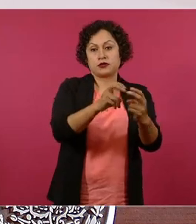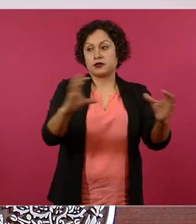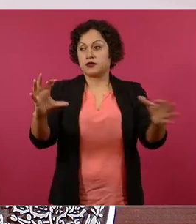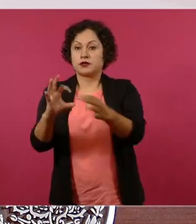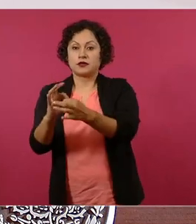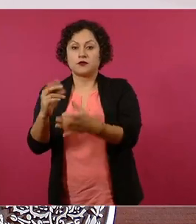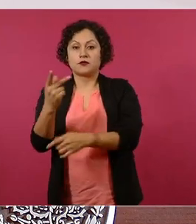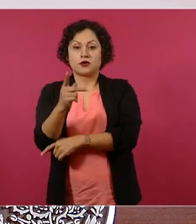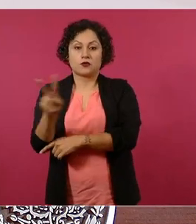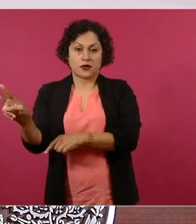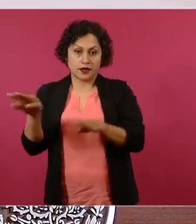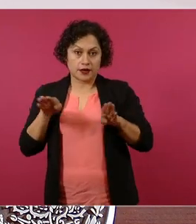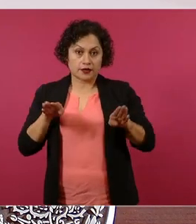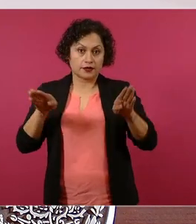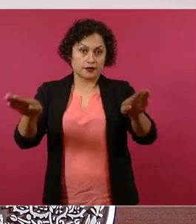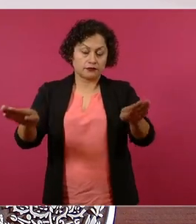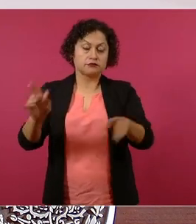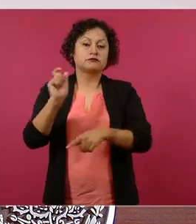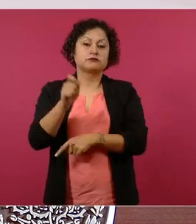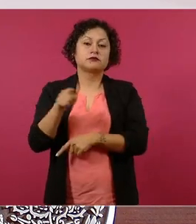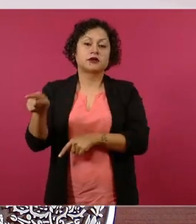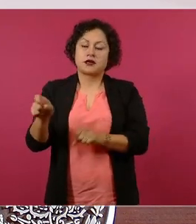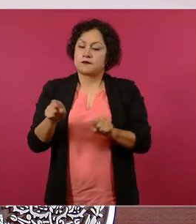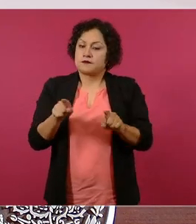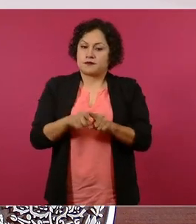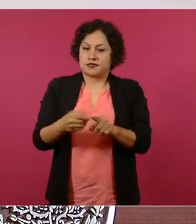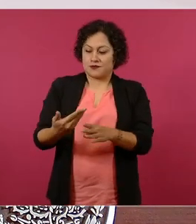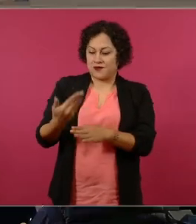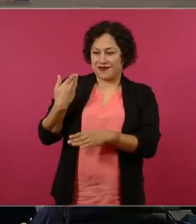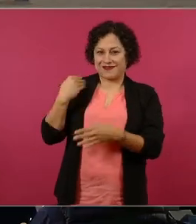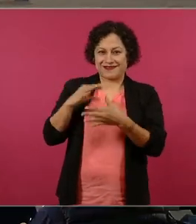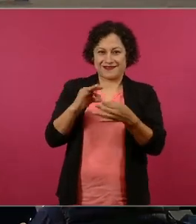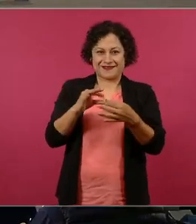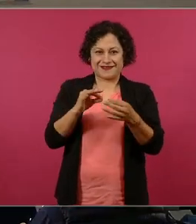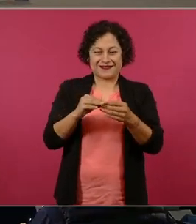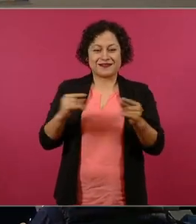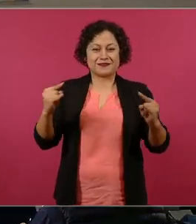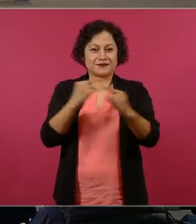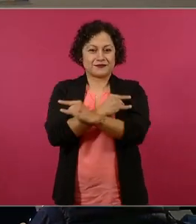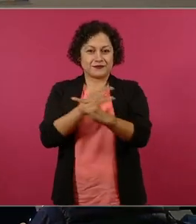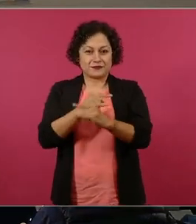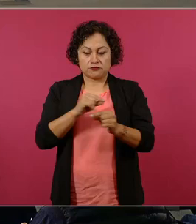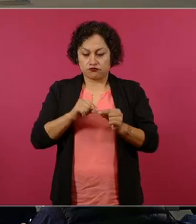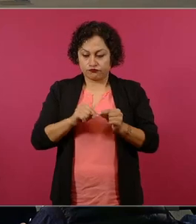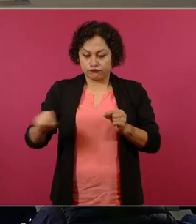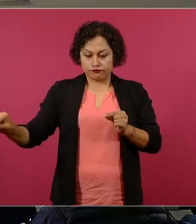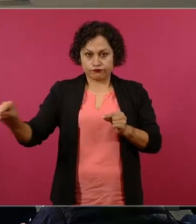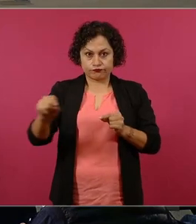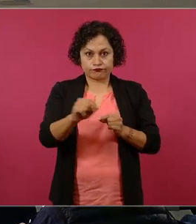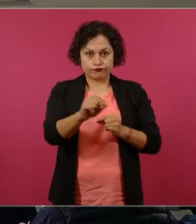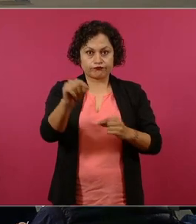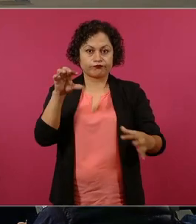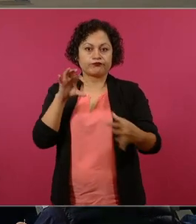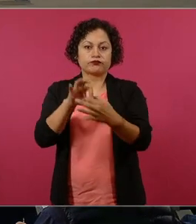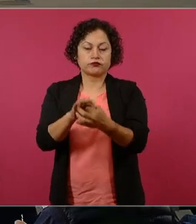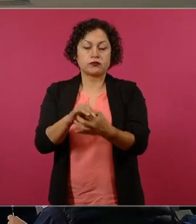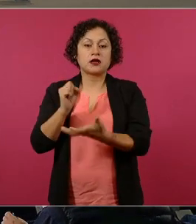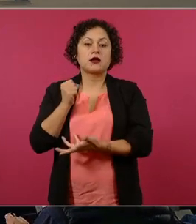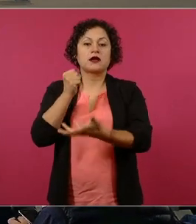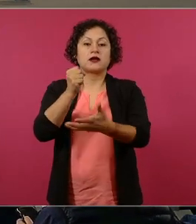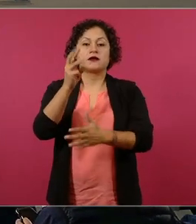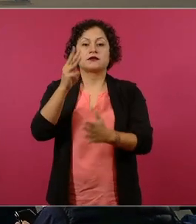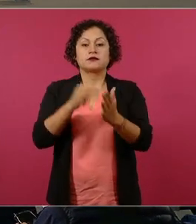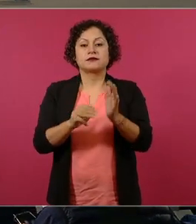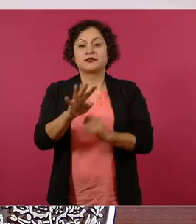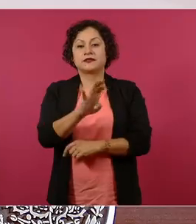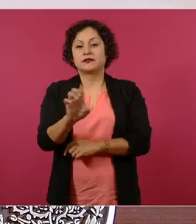carretera Que terminamos de Compostela las varas este tramo Tepic Compostela tiene una inversión de 3,523